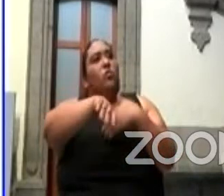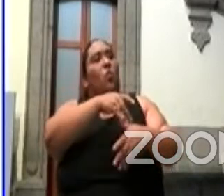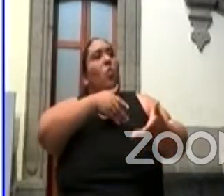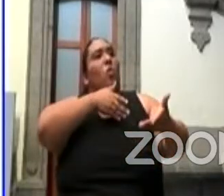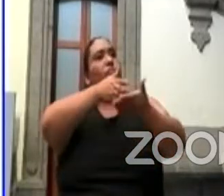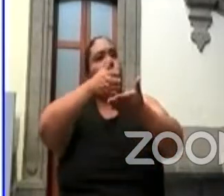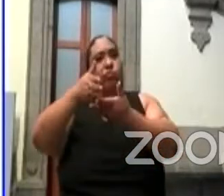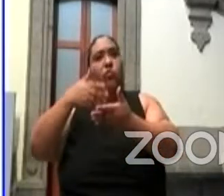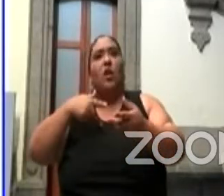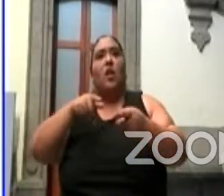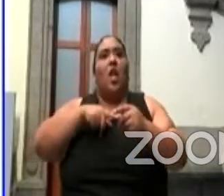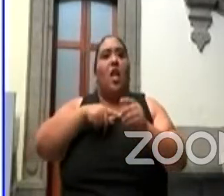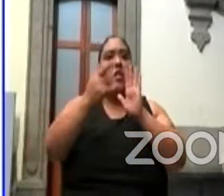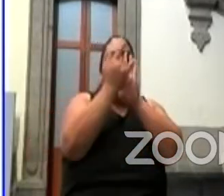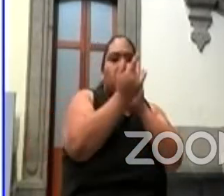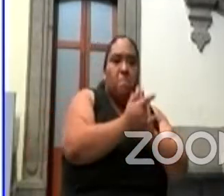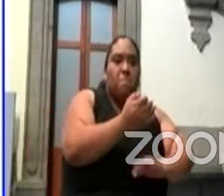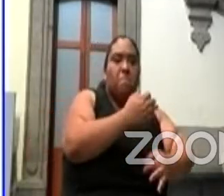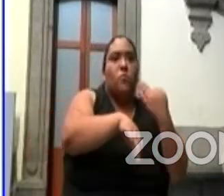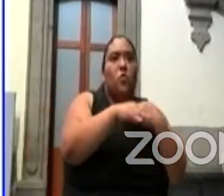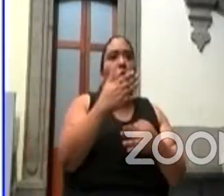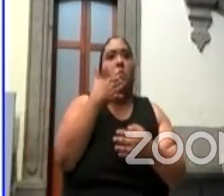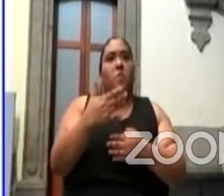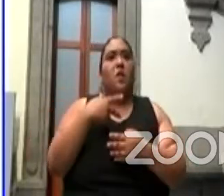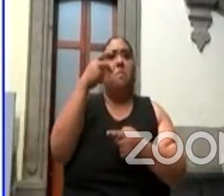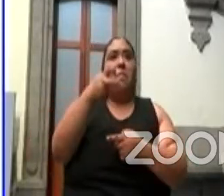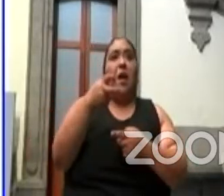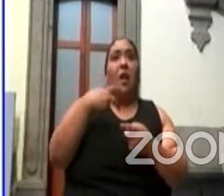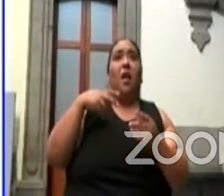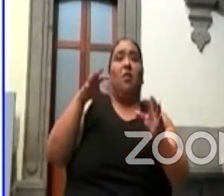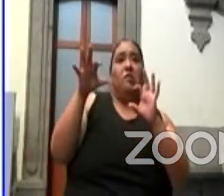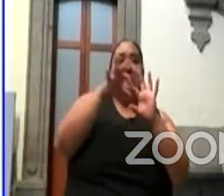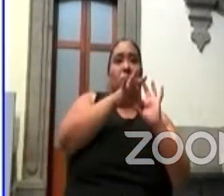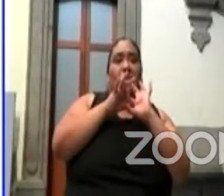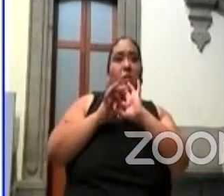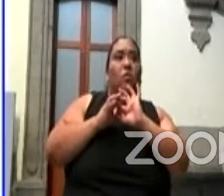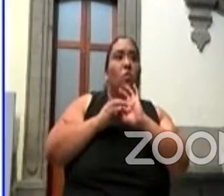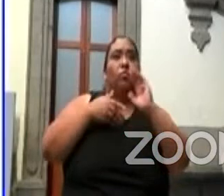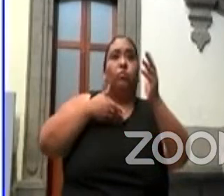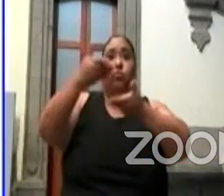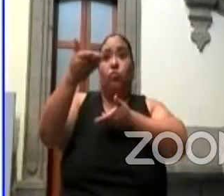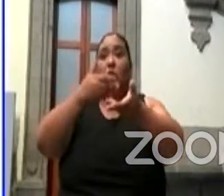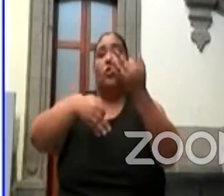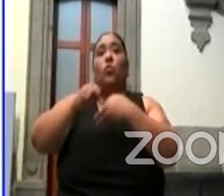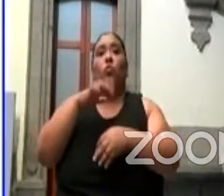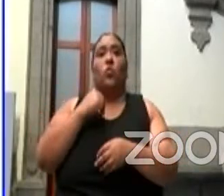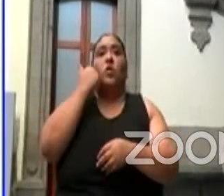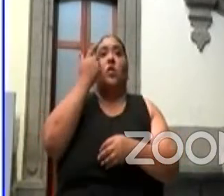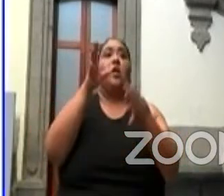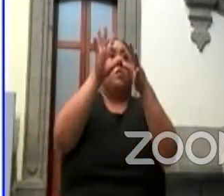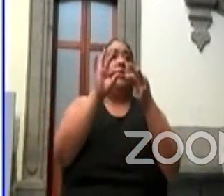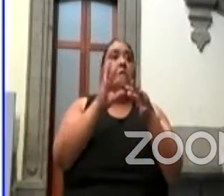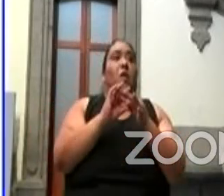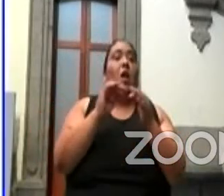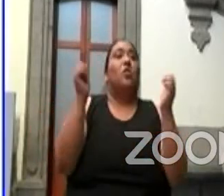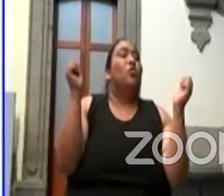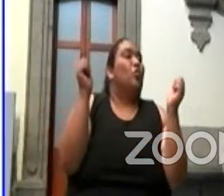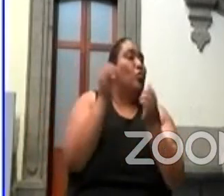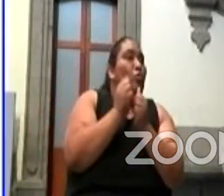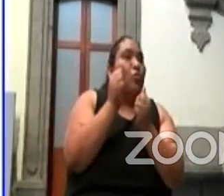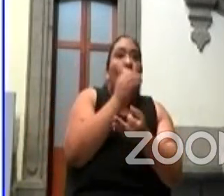atenderlos, ser ese organismo de vinculación. Y les quiero comentar que todo esto se hizo simplemente con